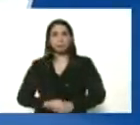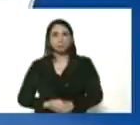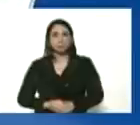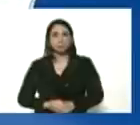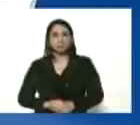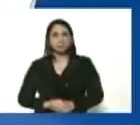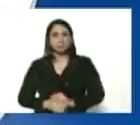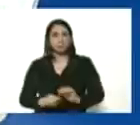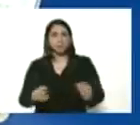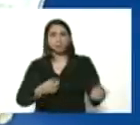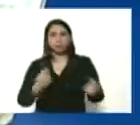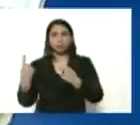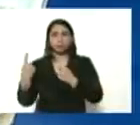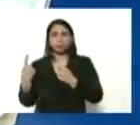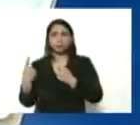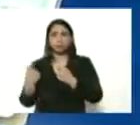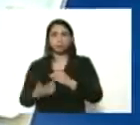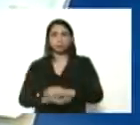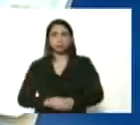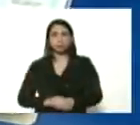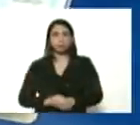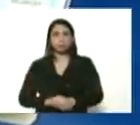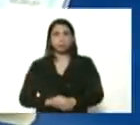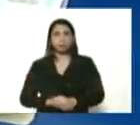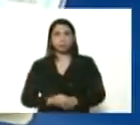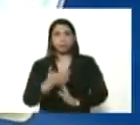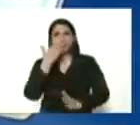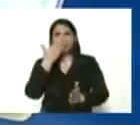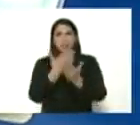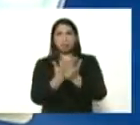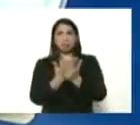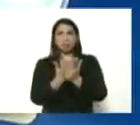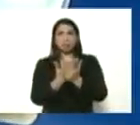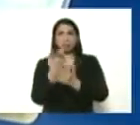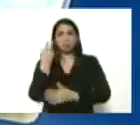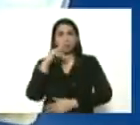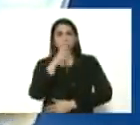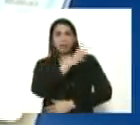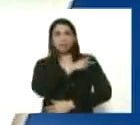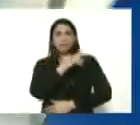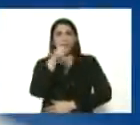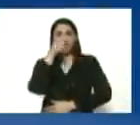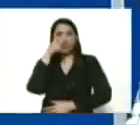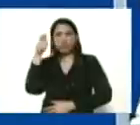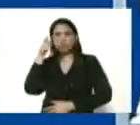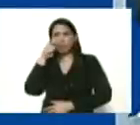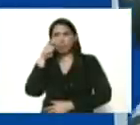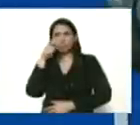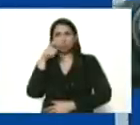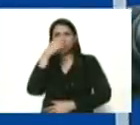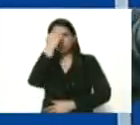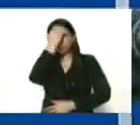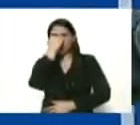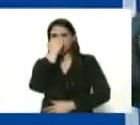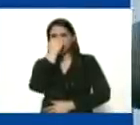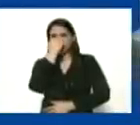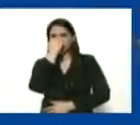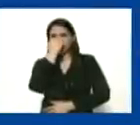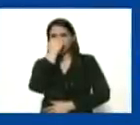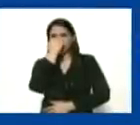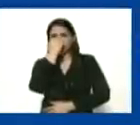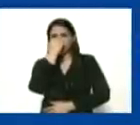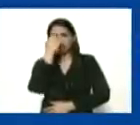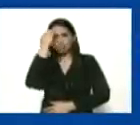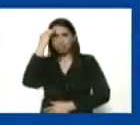que fue enviado adelante por el jefe de esta operación terrorista, el